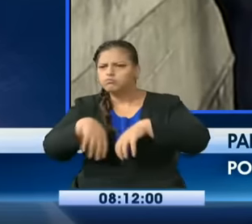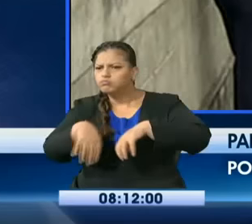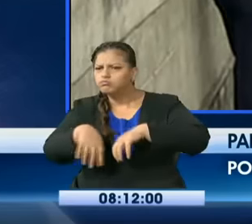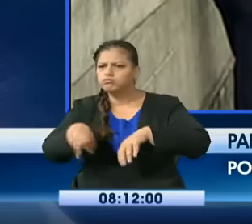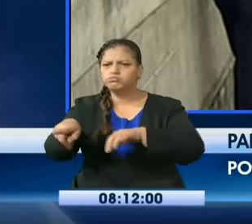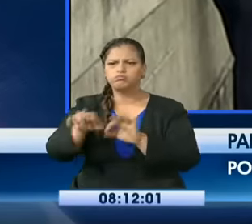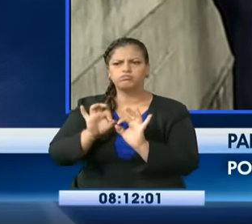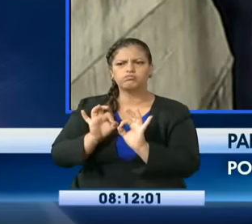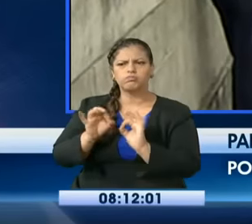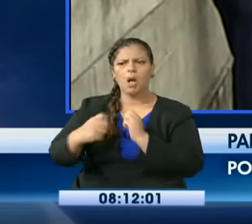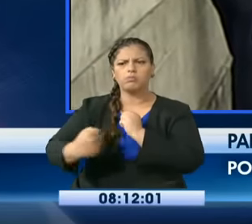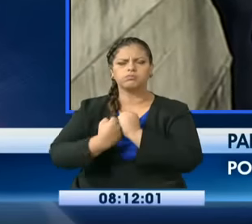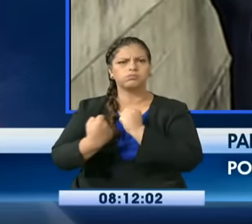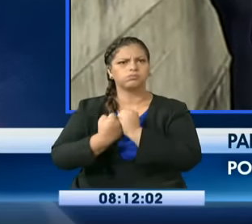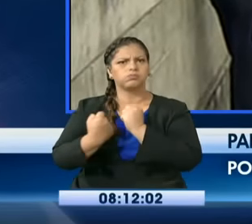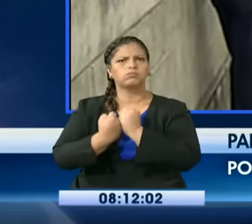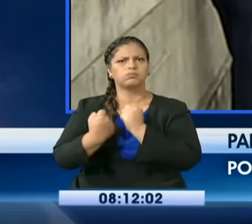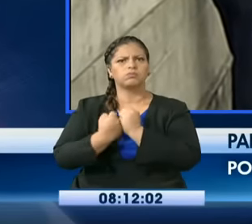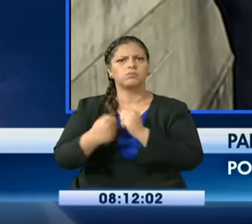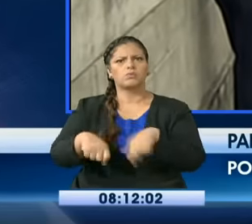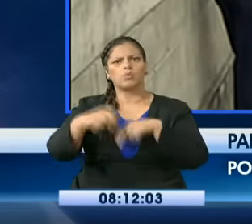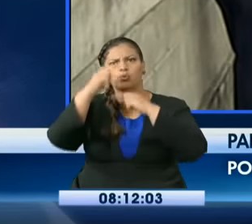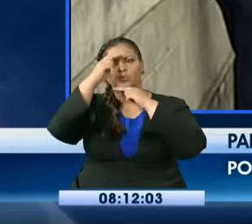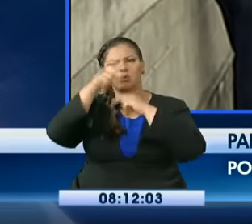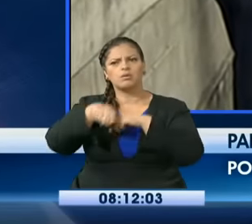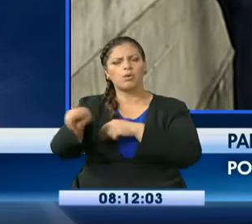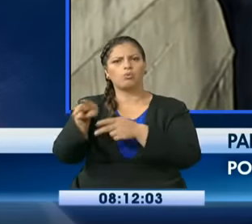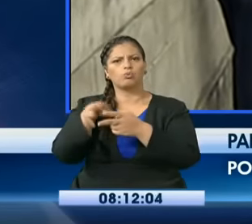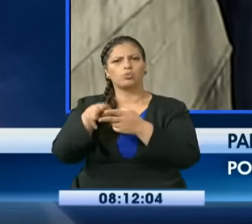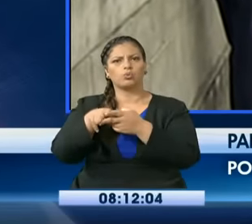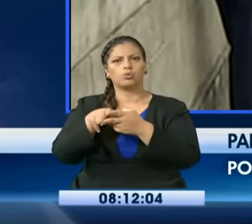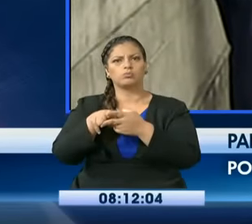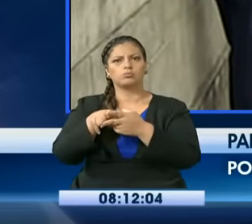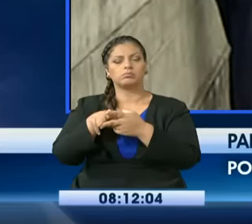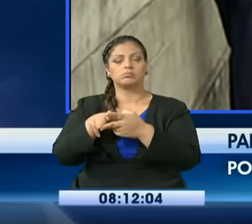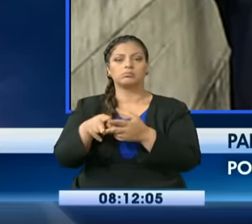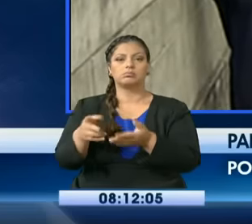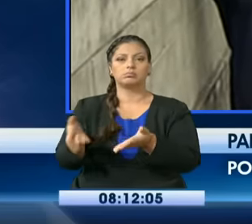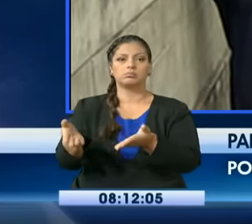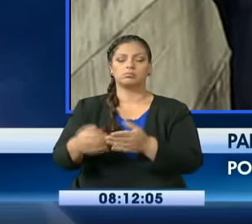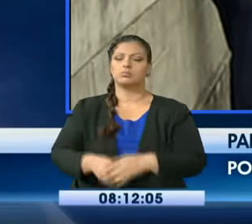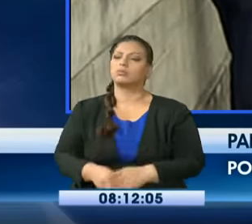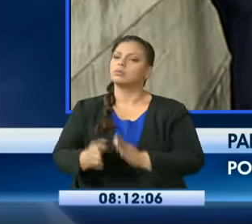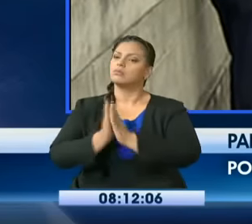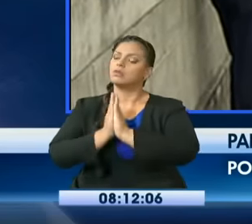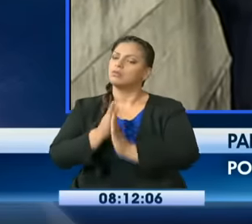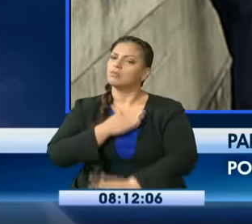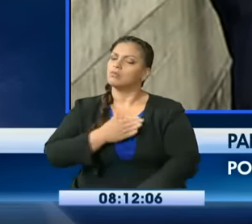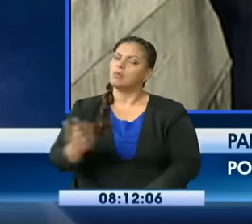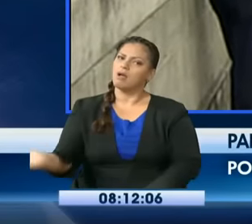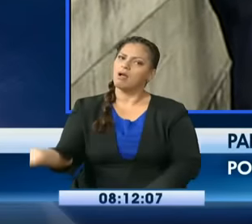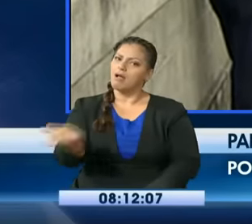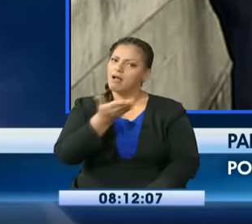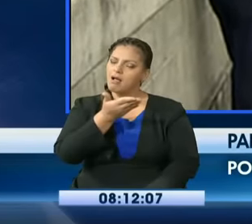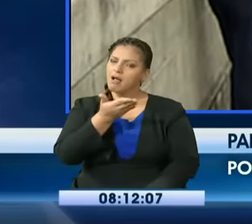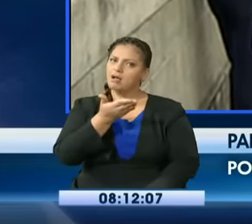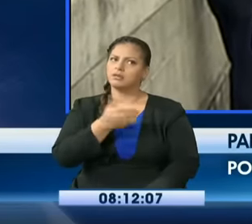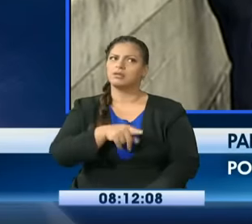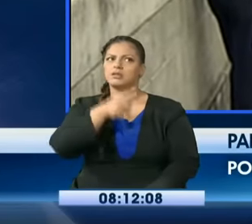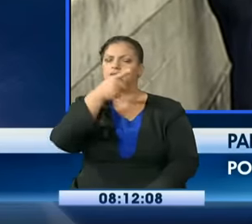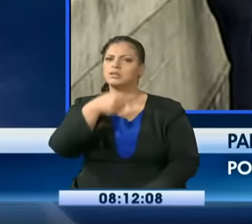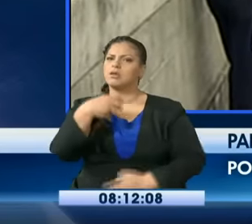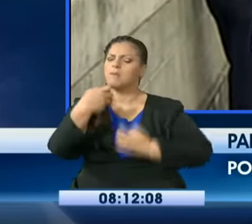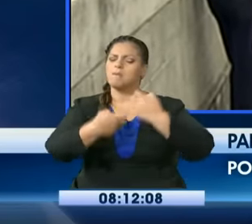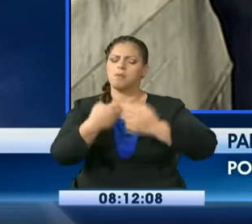nosotros cuando ha habido motivo para hacerlas. Aquí hay un motivo, doctor Narváez, para que usted se acerque y le ponga punto final a